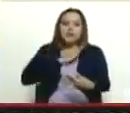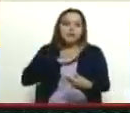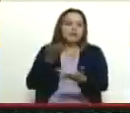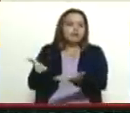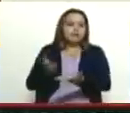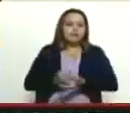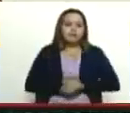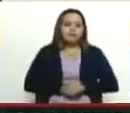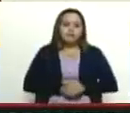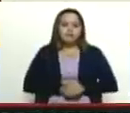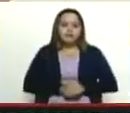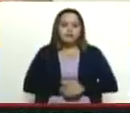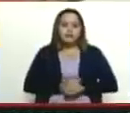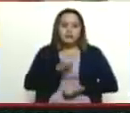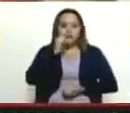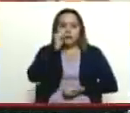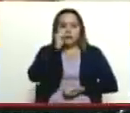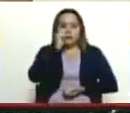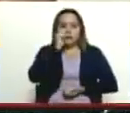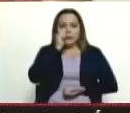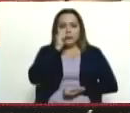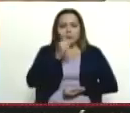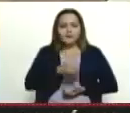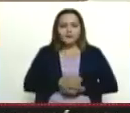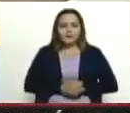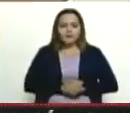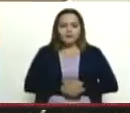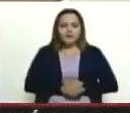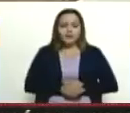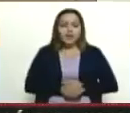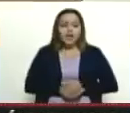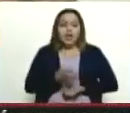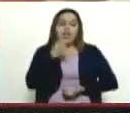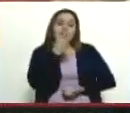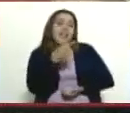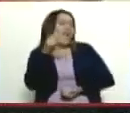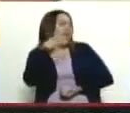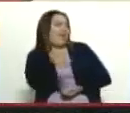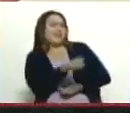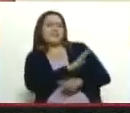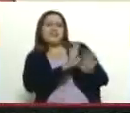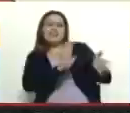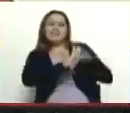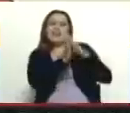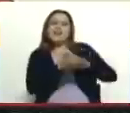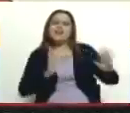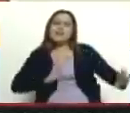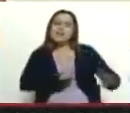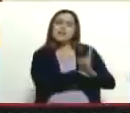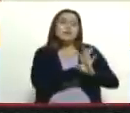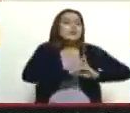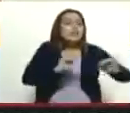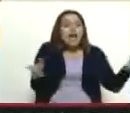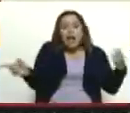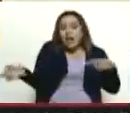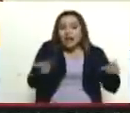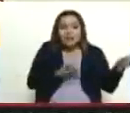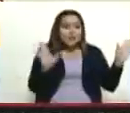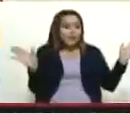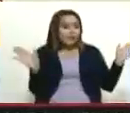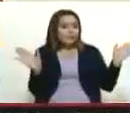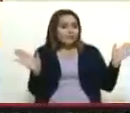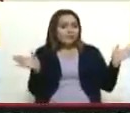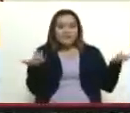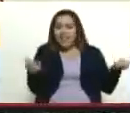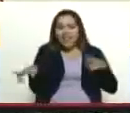En base a sus propios intereses. De los que estaban en estos días pregonando, no, aquí no hay sanciones, ya listo, se acabaron. Se